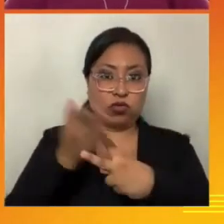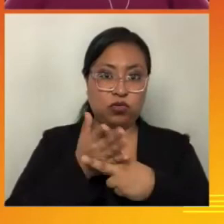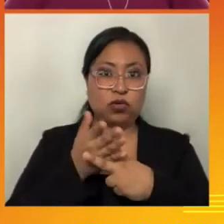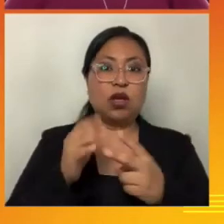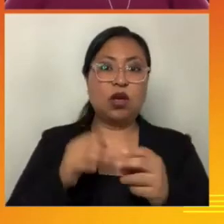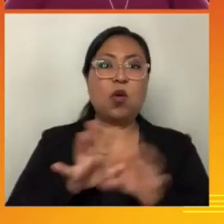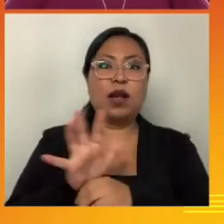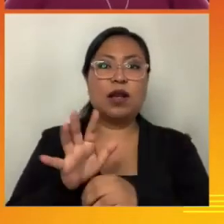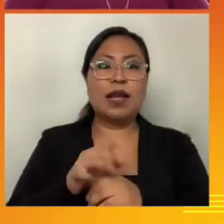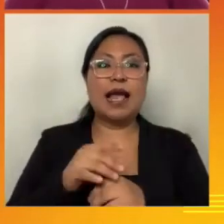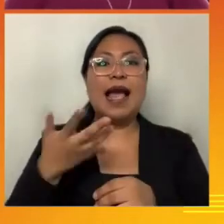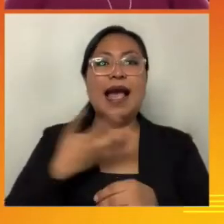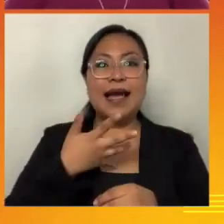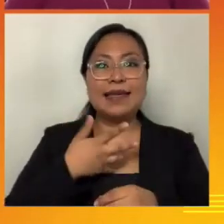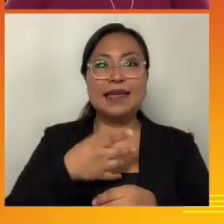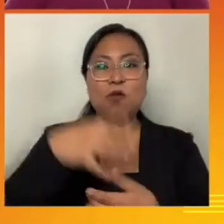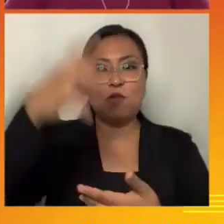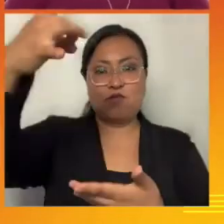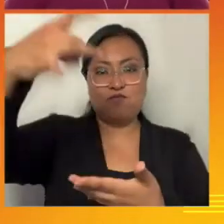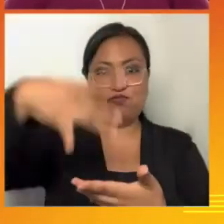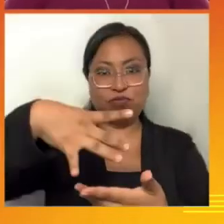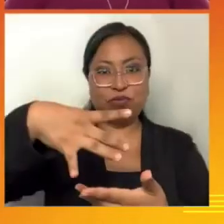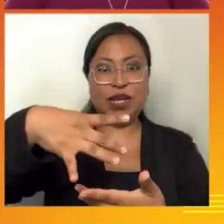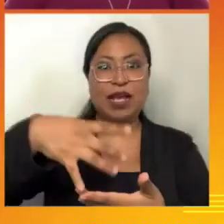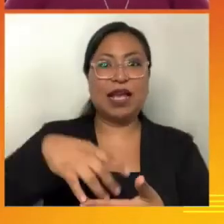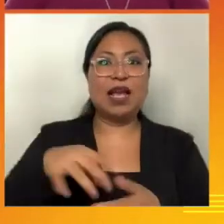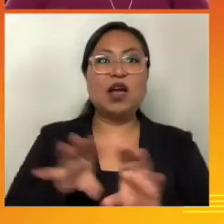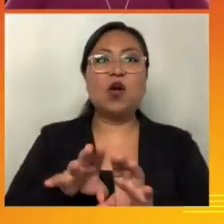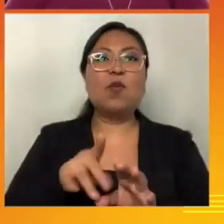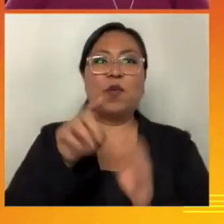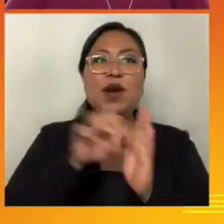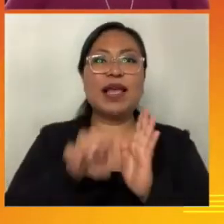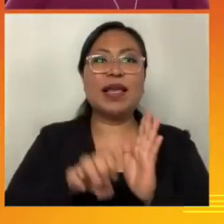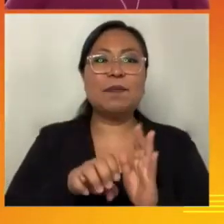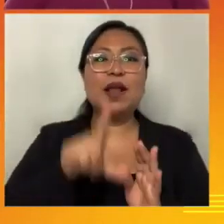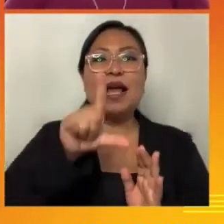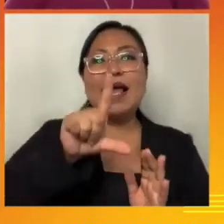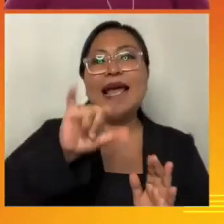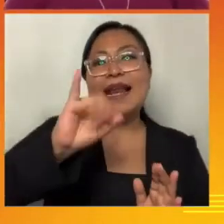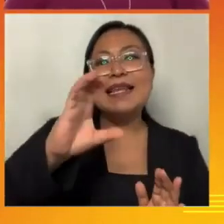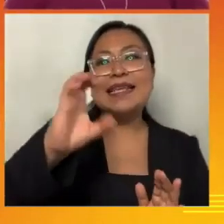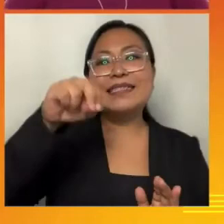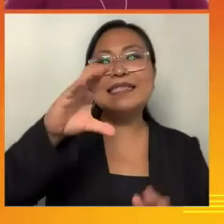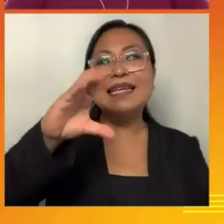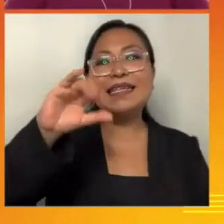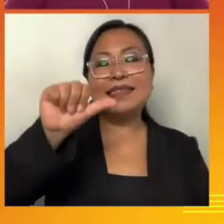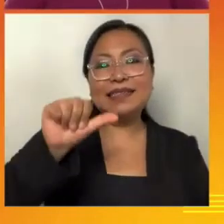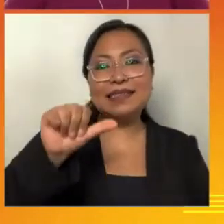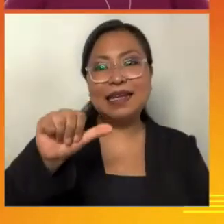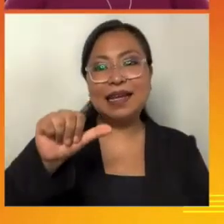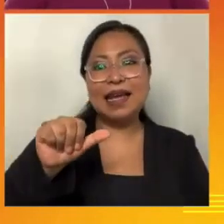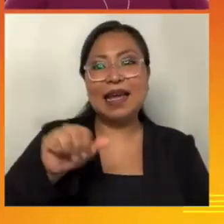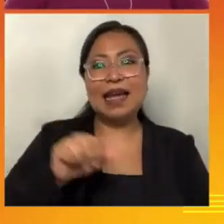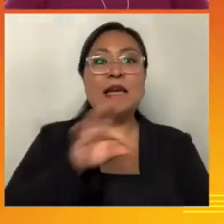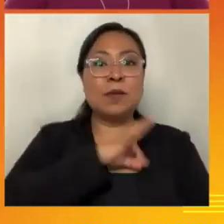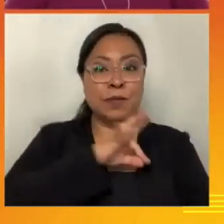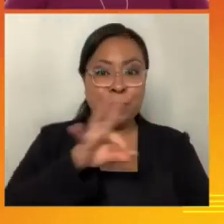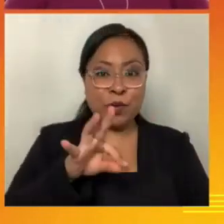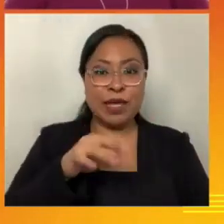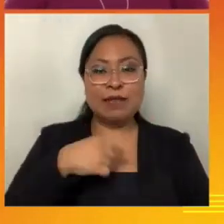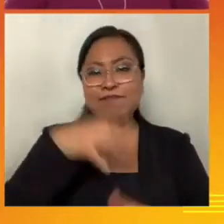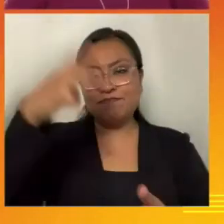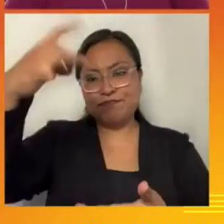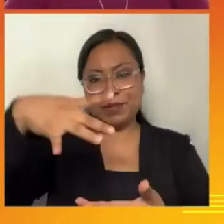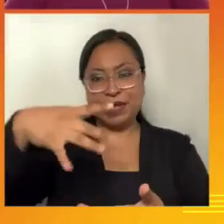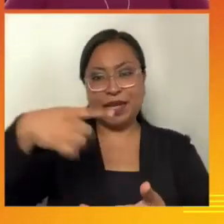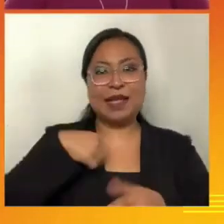e instalación regulares y que todo el mundo conoce, que es un licenciamiento que se obtiene y que se instala en un